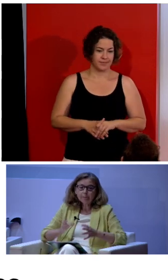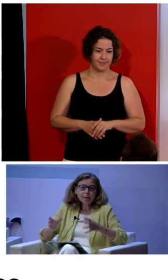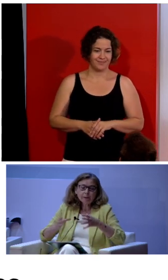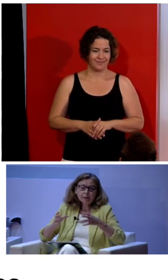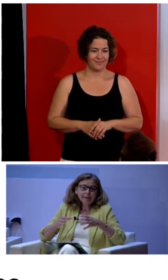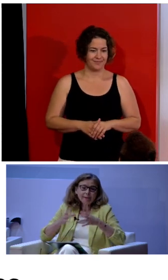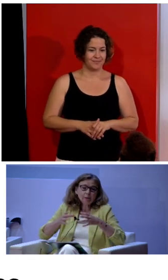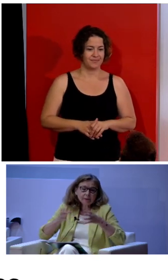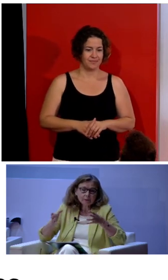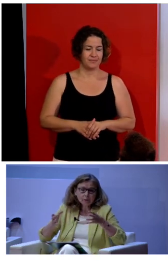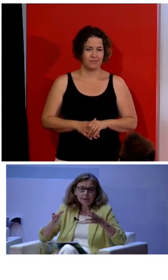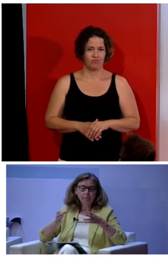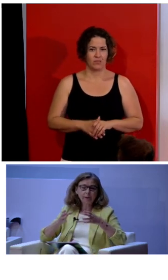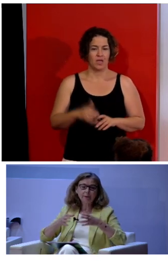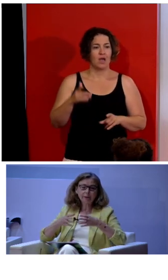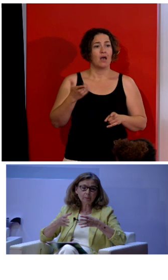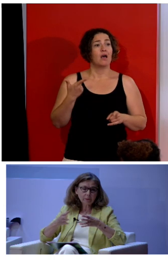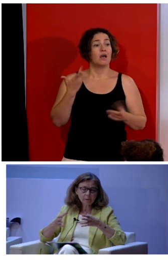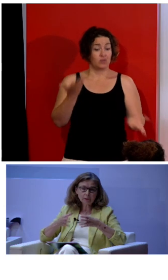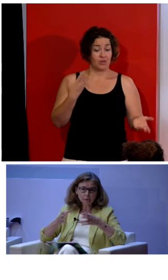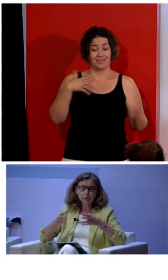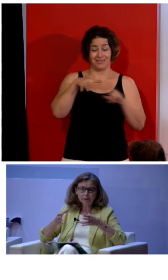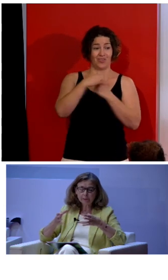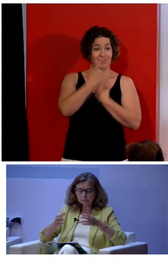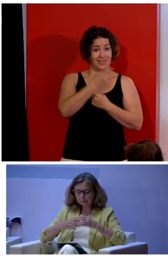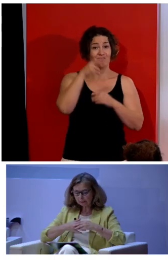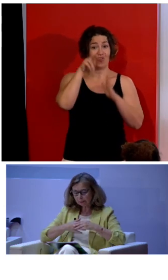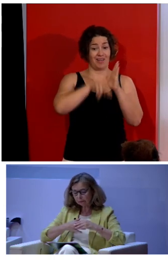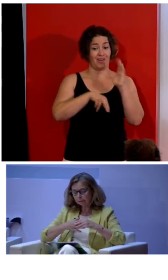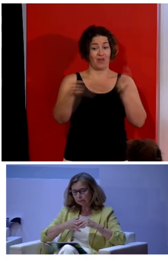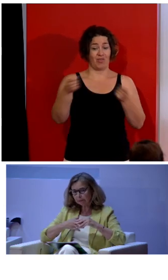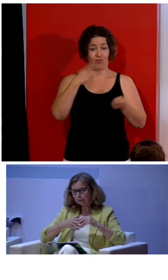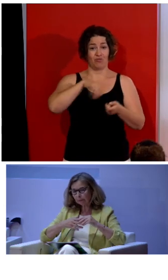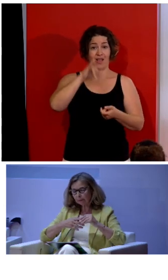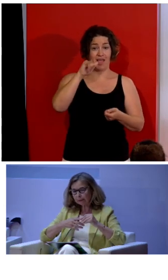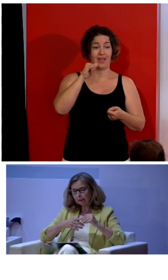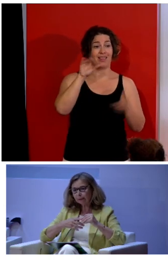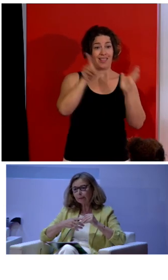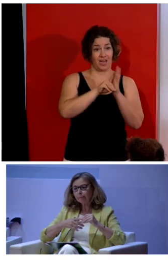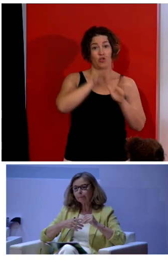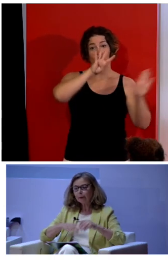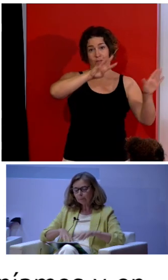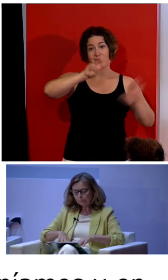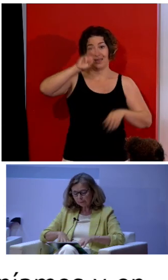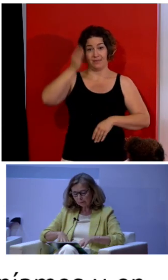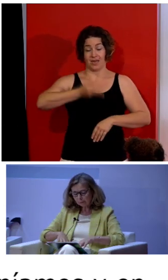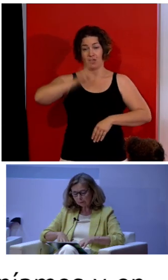Al amparo de, en este contexto y al amparo de esta regulación que nosotros teníamos, el decreto este 93/2006, pues empezaron a